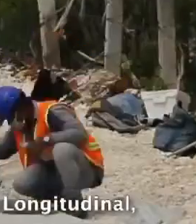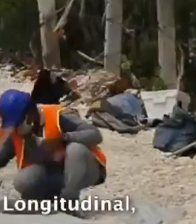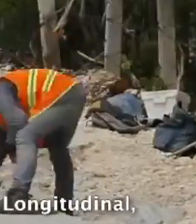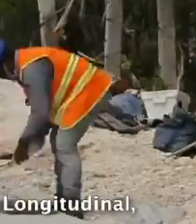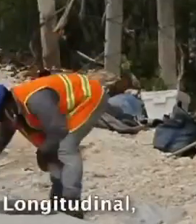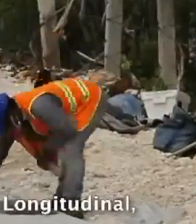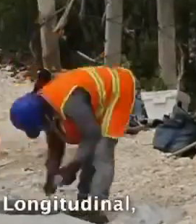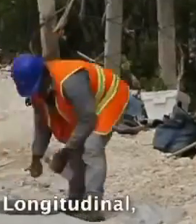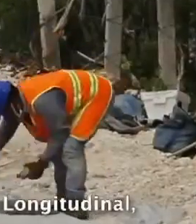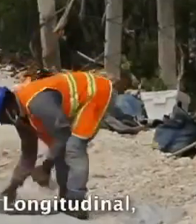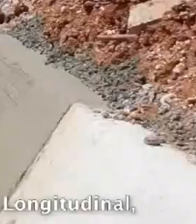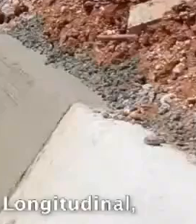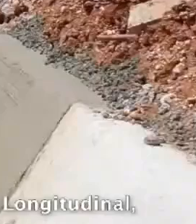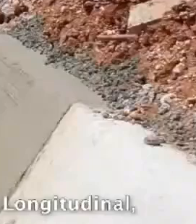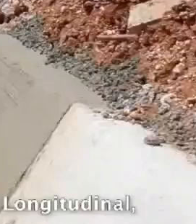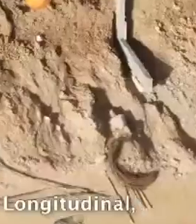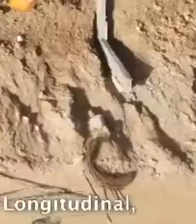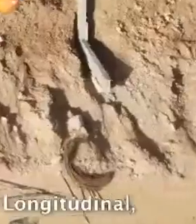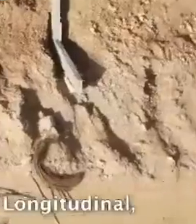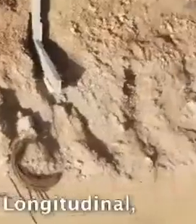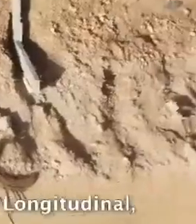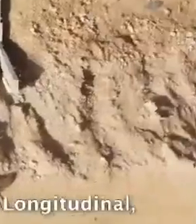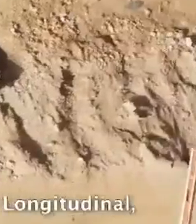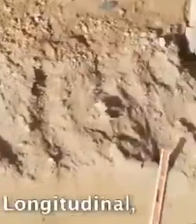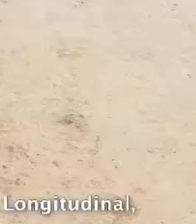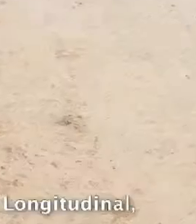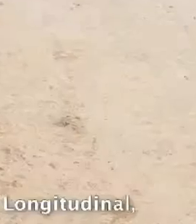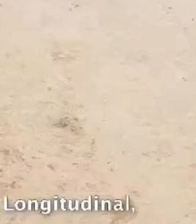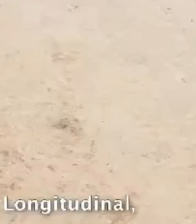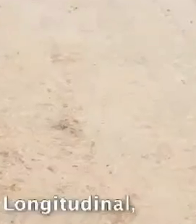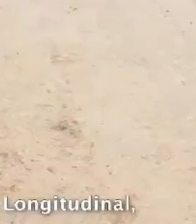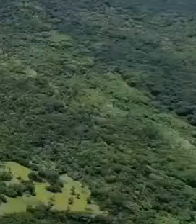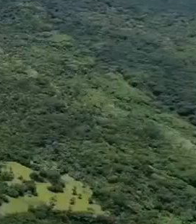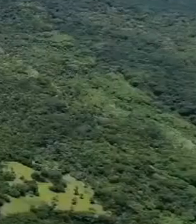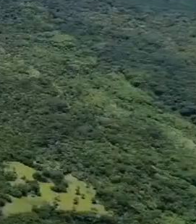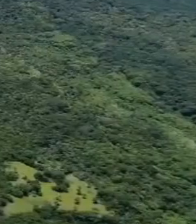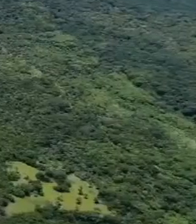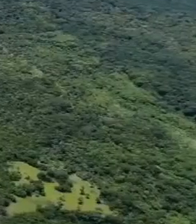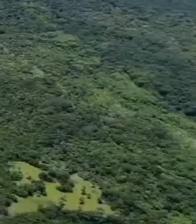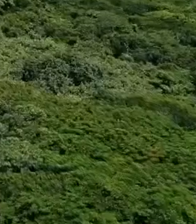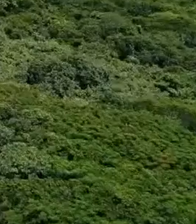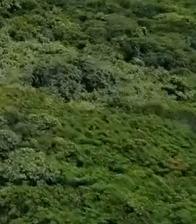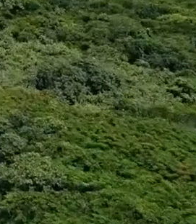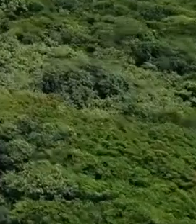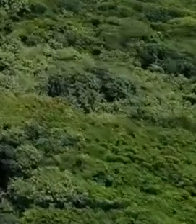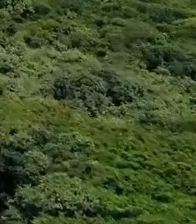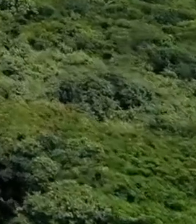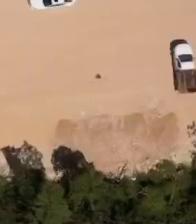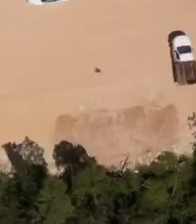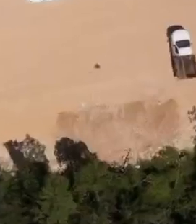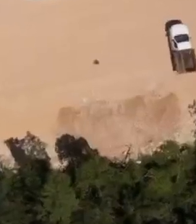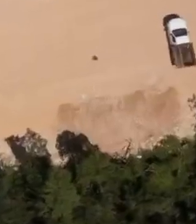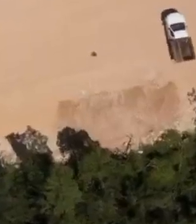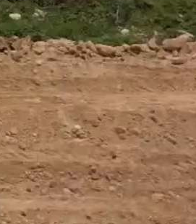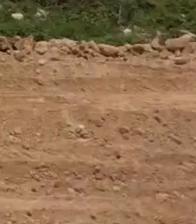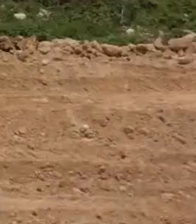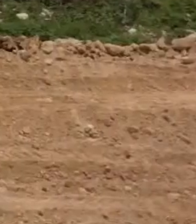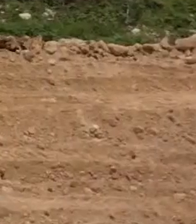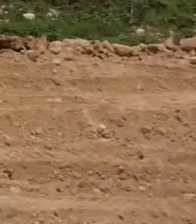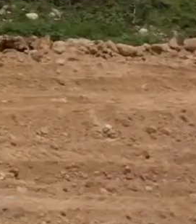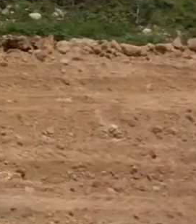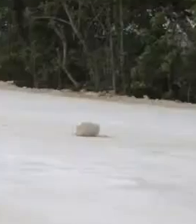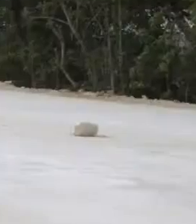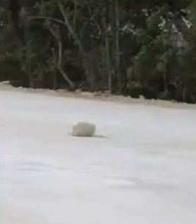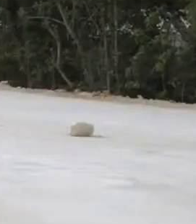trabajos de obra de drenaje longitudinal, con la realización de cunetas. En el tramo 2, en Jampolón, progresamos con